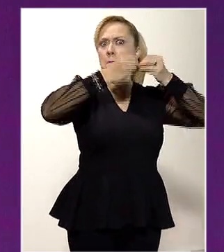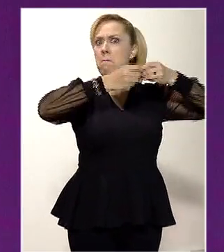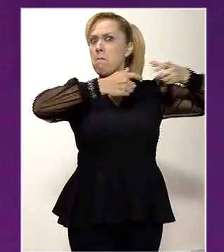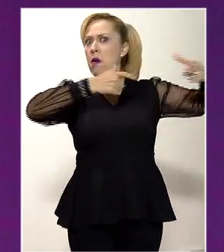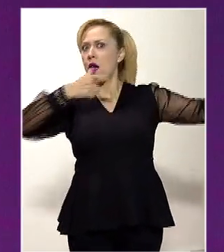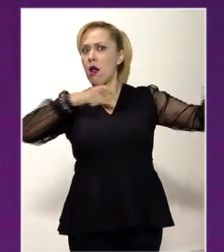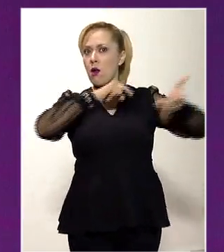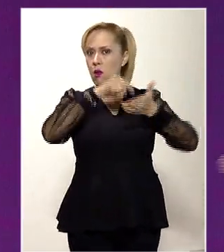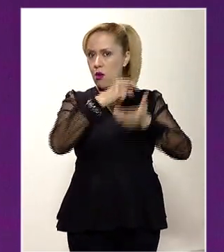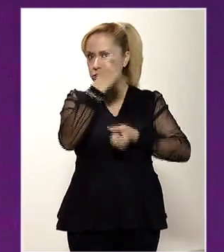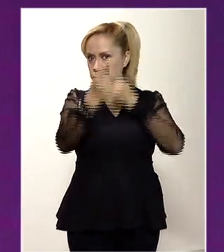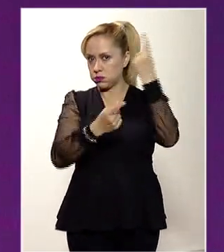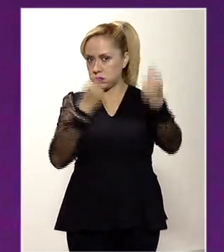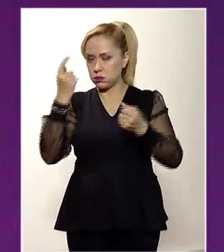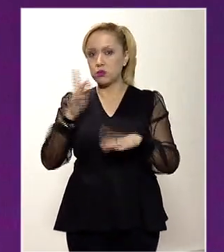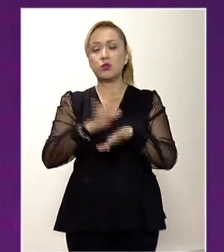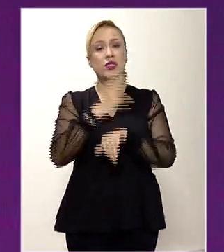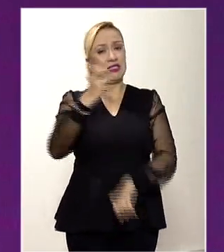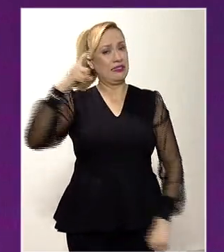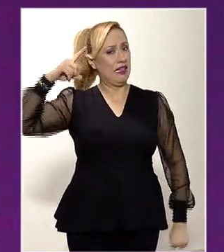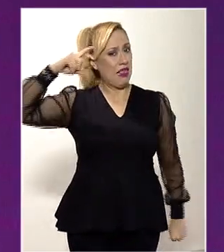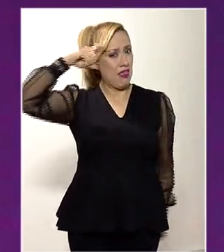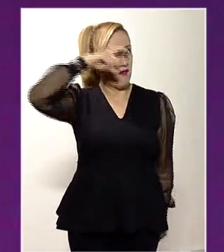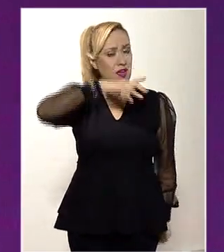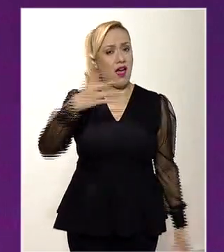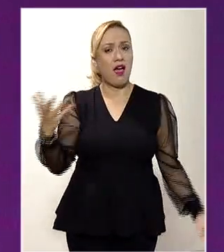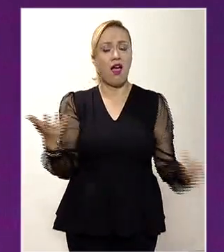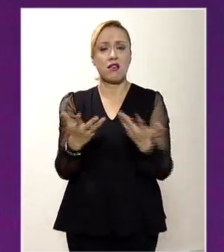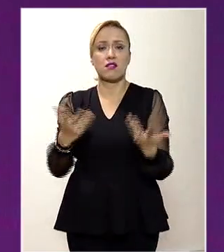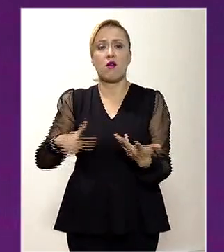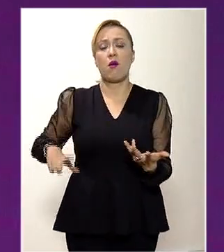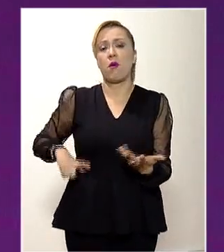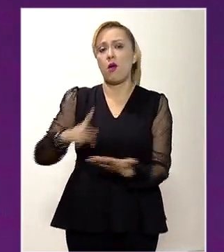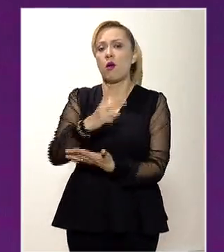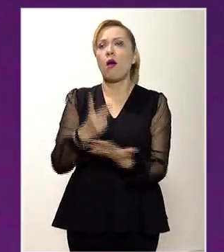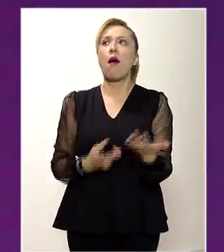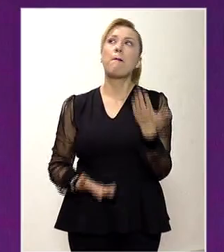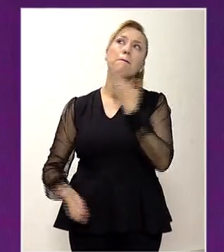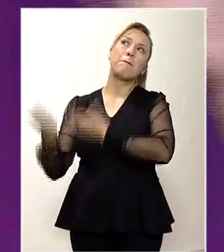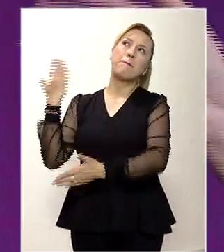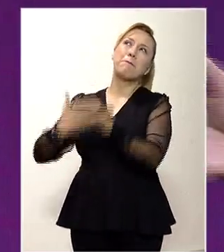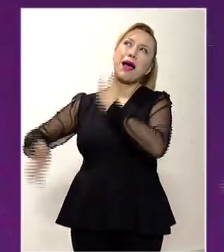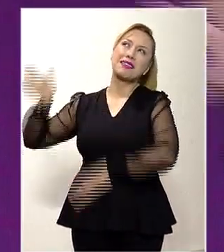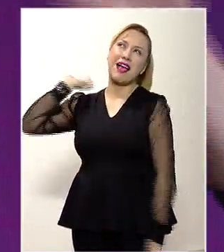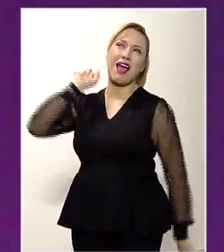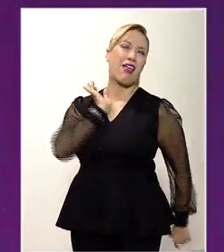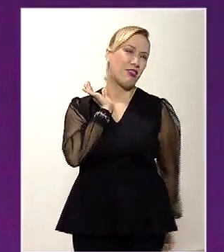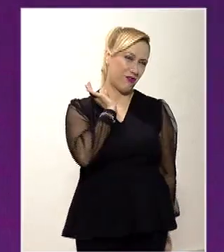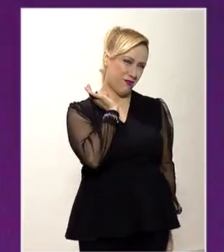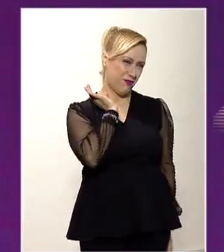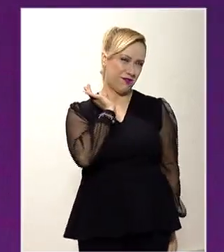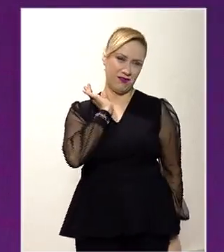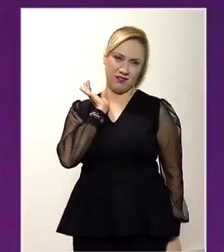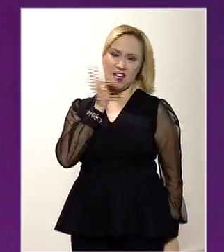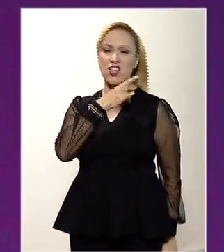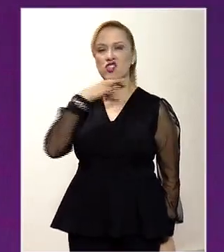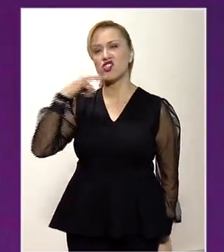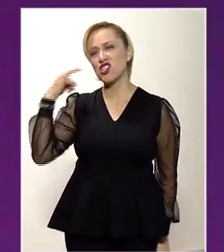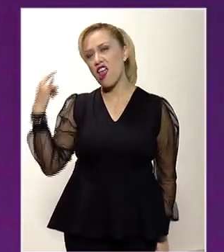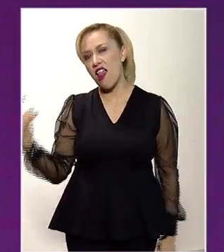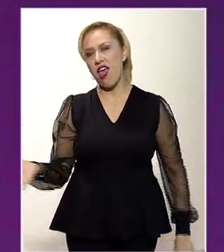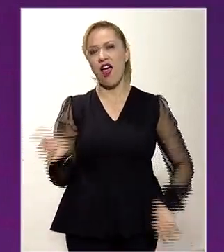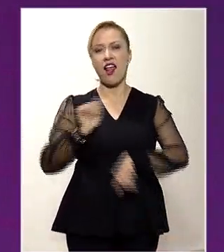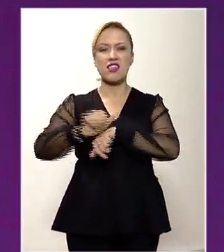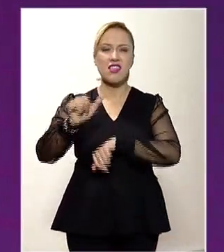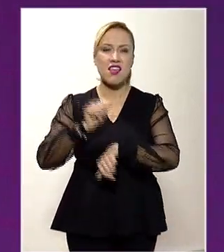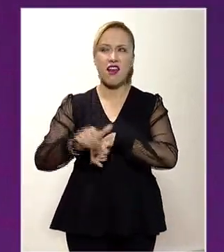desaparición, no, por eso es tan difícil construir política pública. No estamos hablando de una cosa de pasado. ¿no? Como pasaría en las dictaduras chilenas de Argentina, de